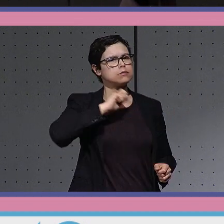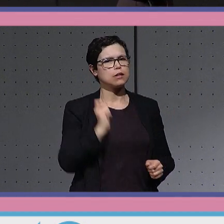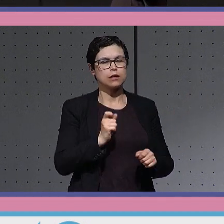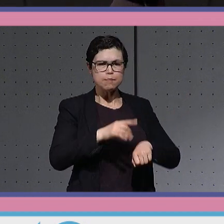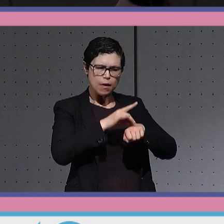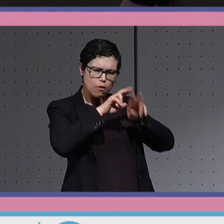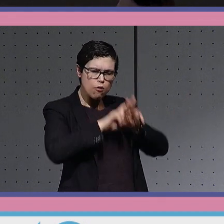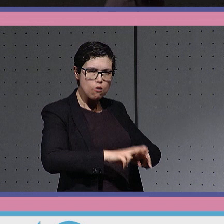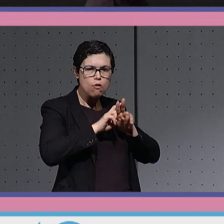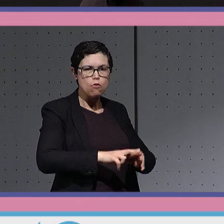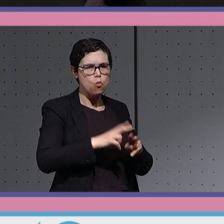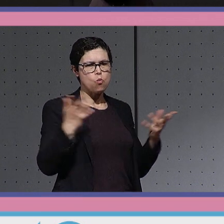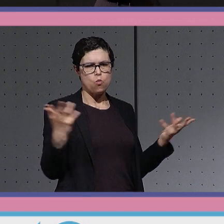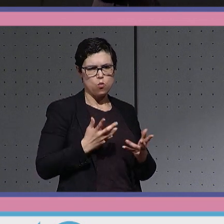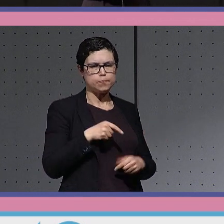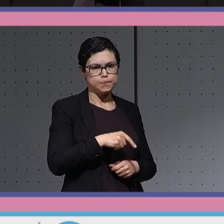tenemos que atender.